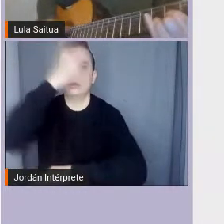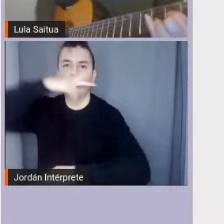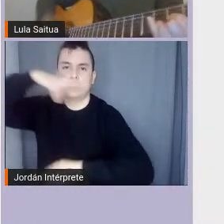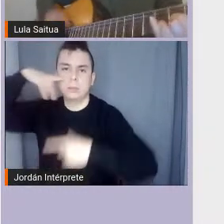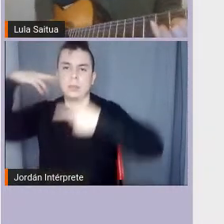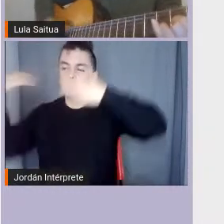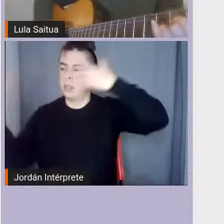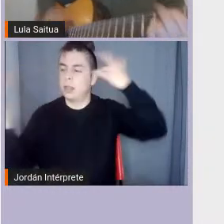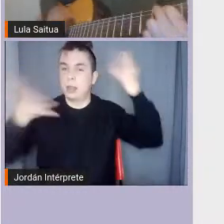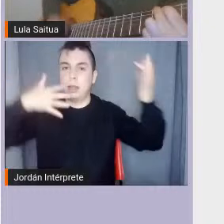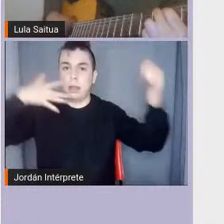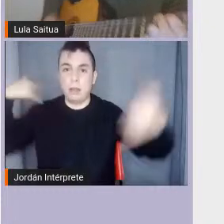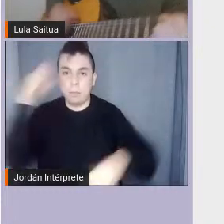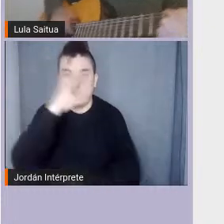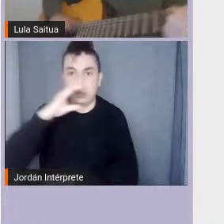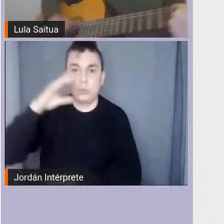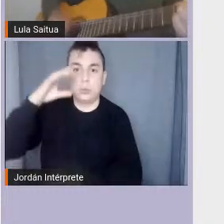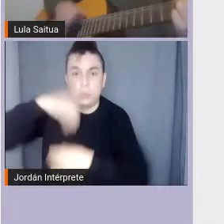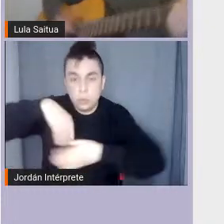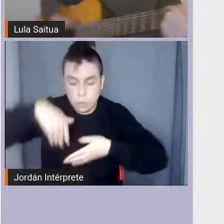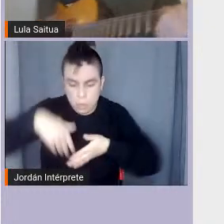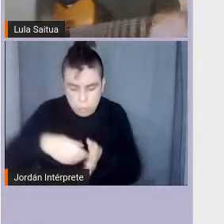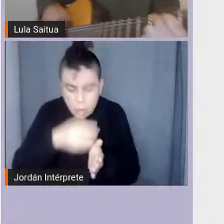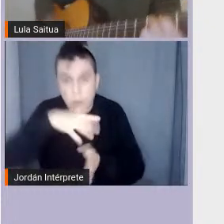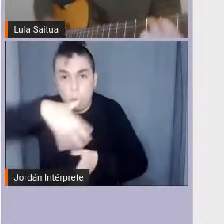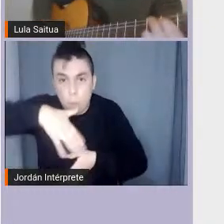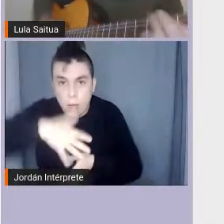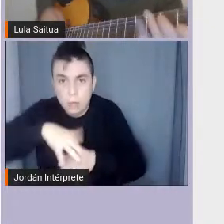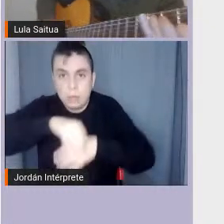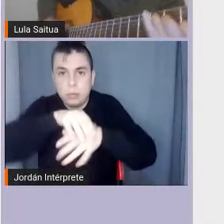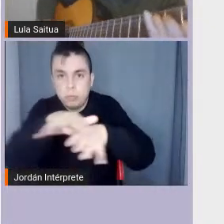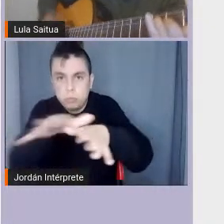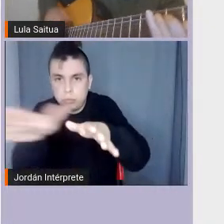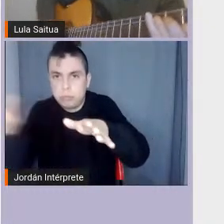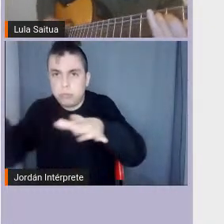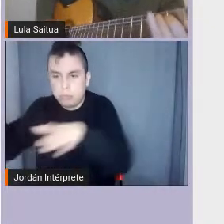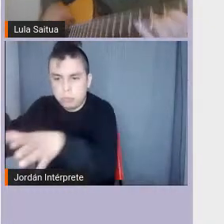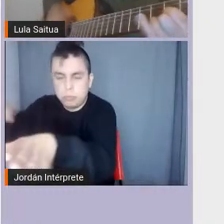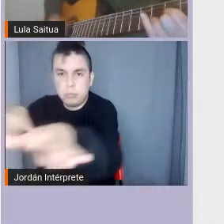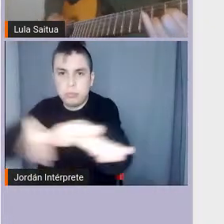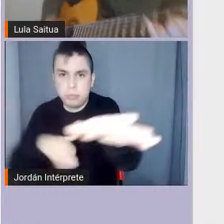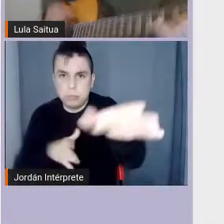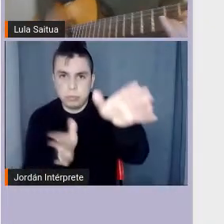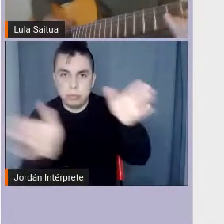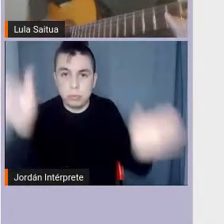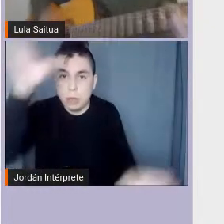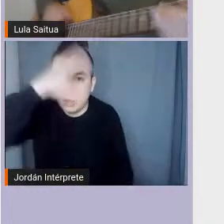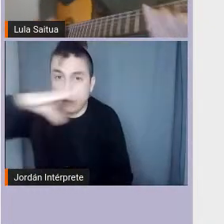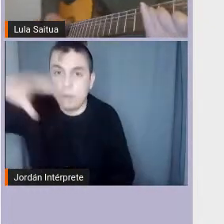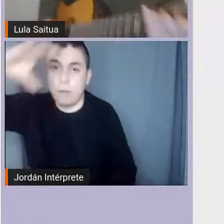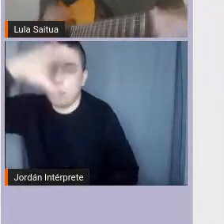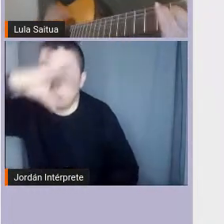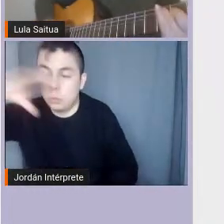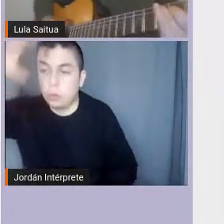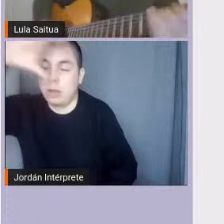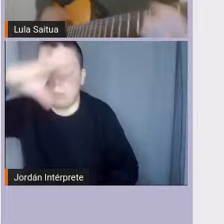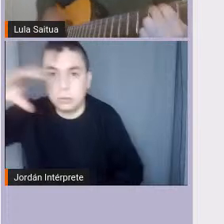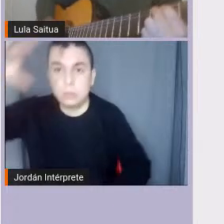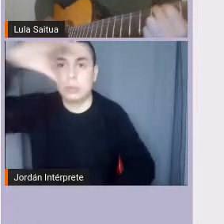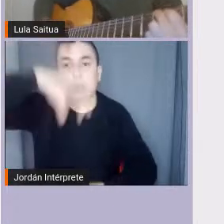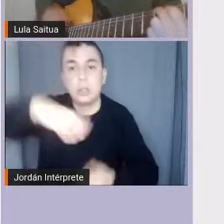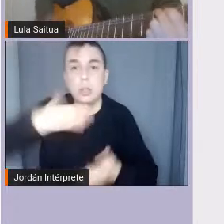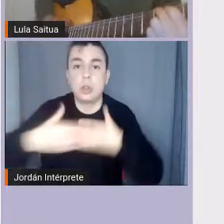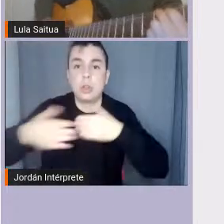y fresca. Abre tus caminos, no dejes de buscar, en la